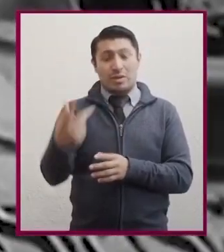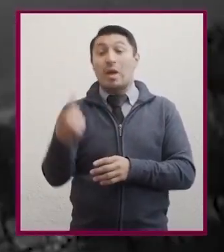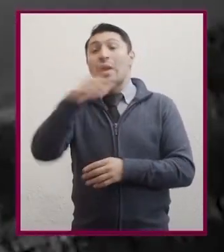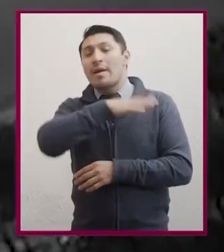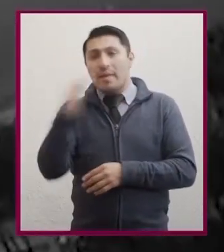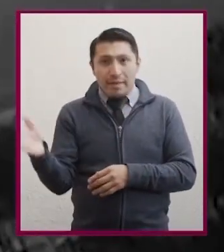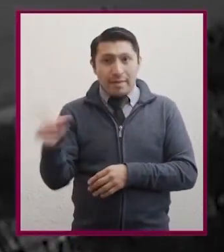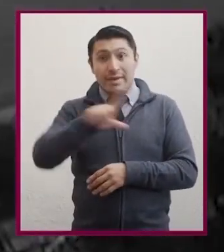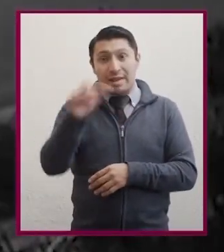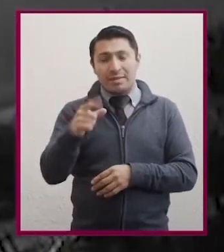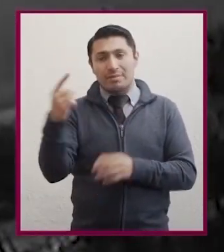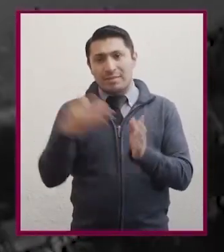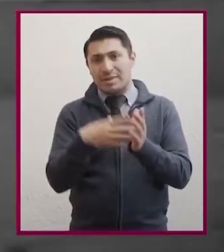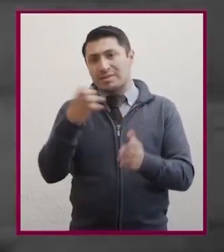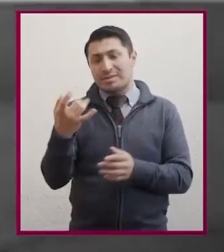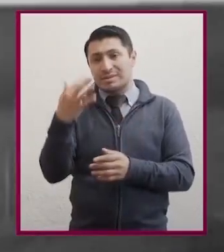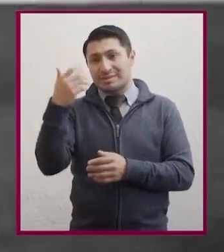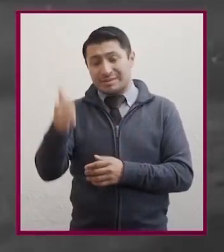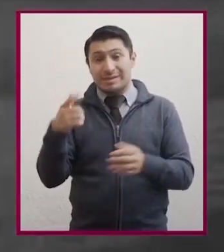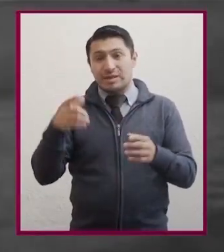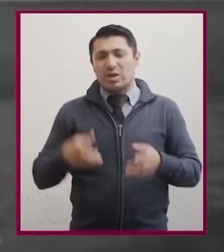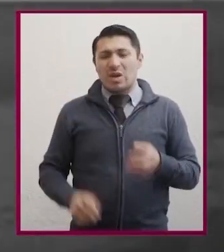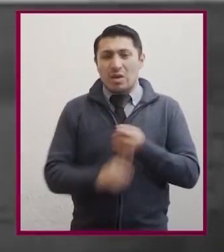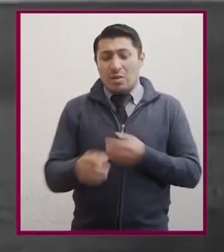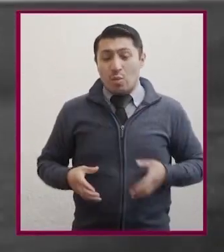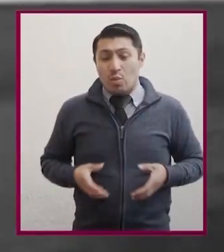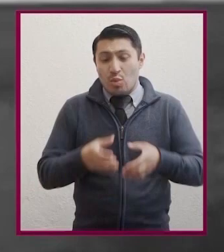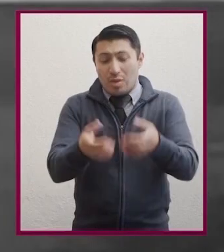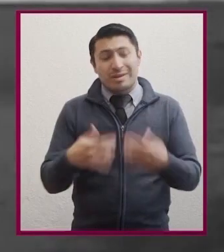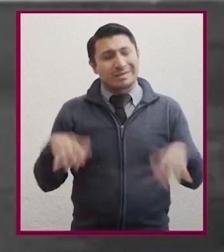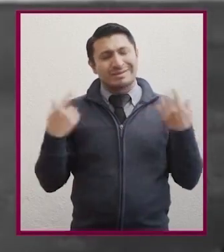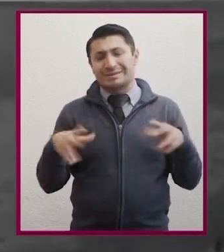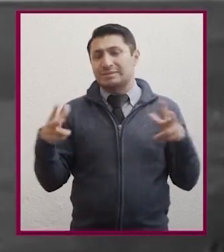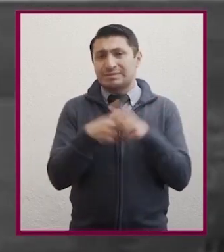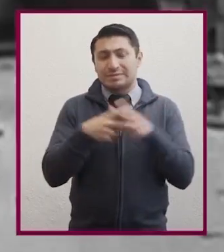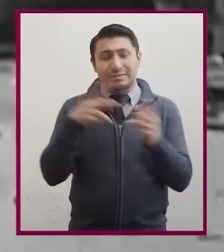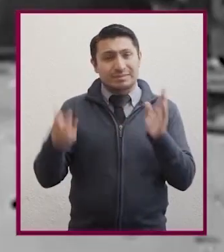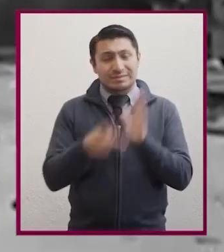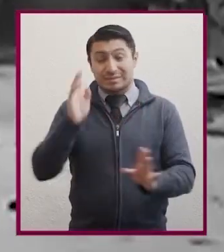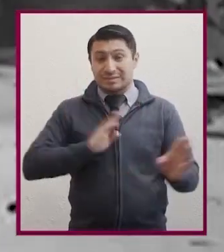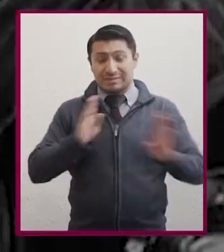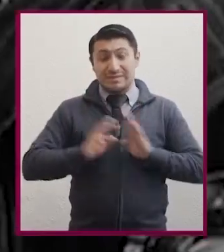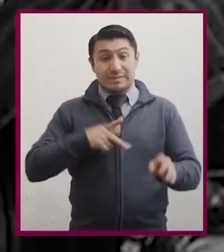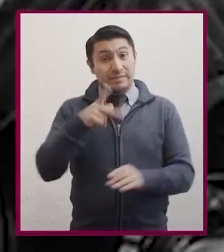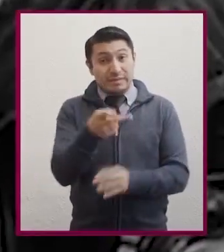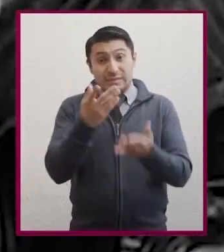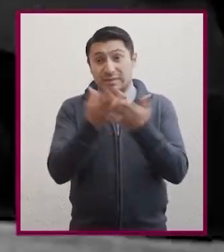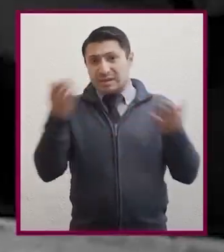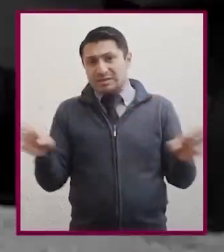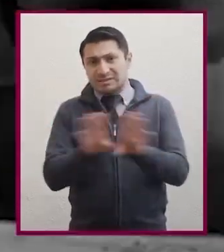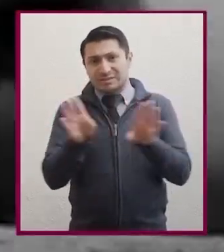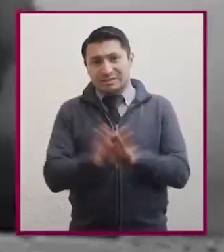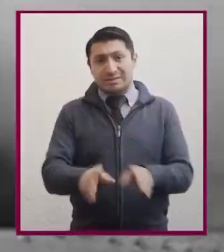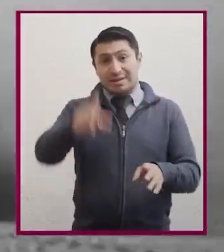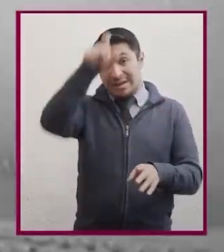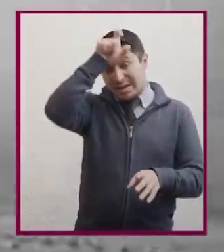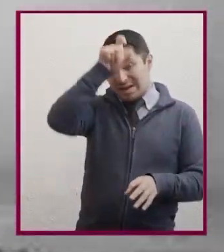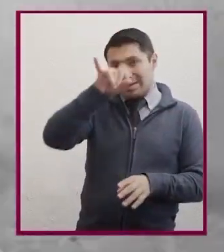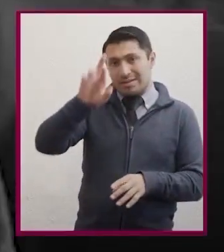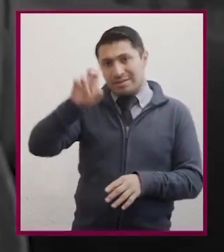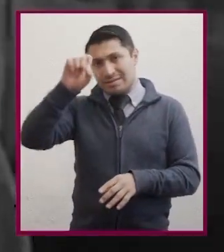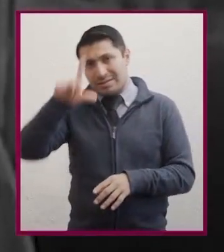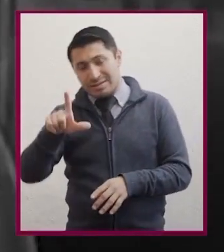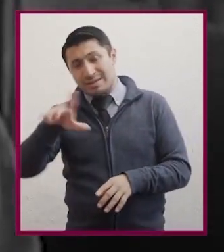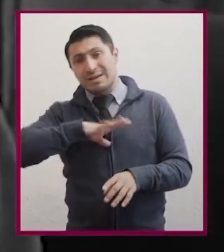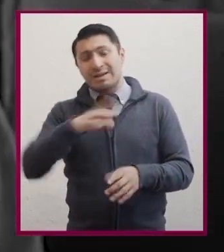1948. En 1956, una crisis por el canal de Suez provocó otro enfrentamiento militar, pero esta vez fue entre Egipto e Israel